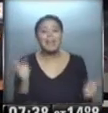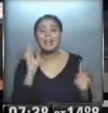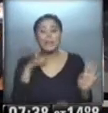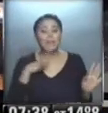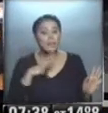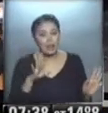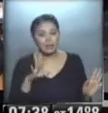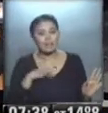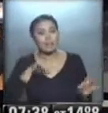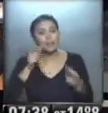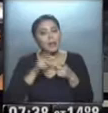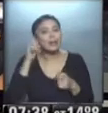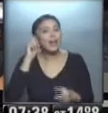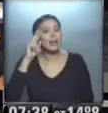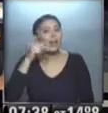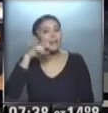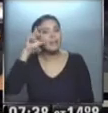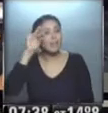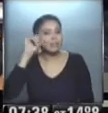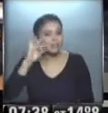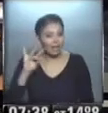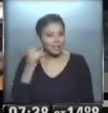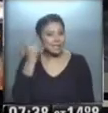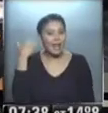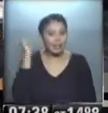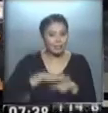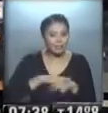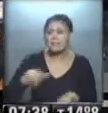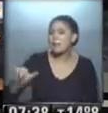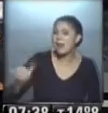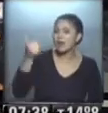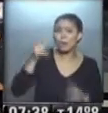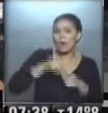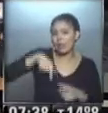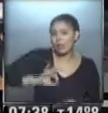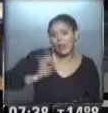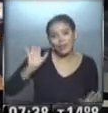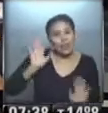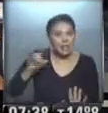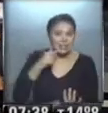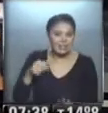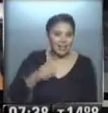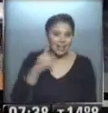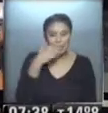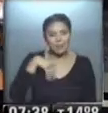que falta todavía, Gravedad, que viene ya hace unos días recomendándola. La mejor película del año, seguro, Alejo. Bueno, en un ratito más detalles.